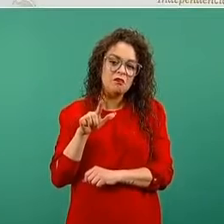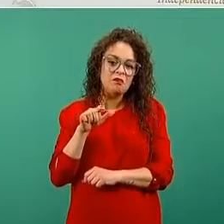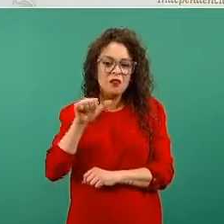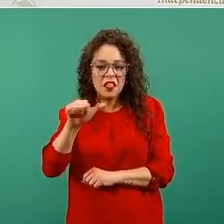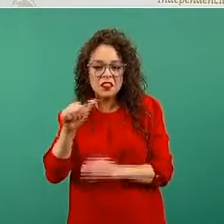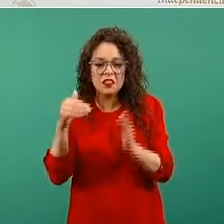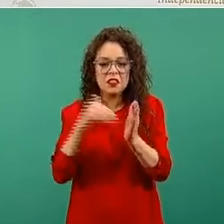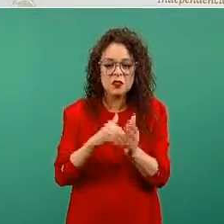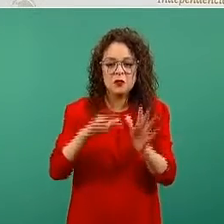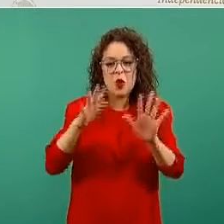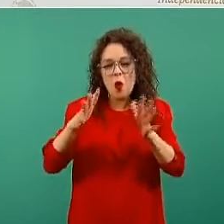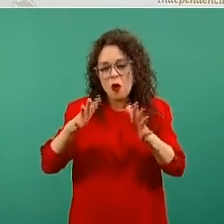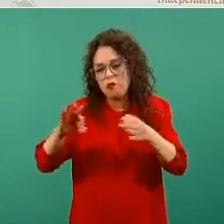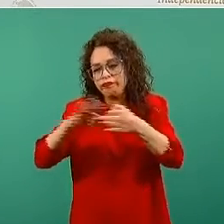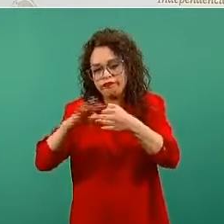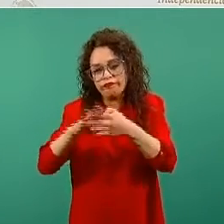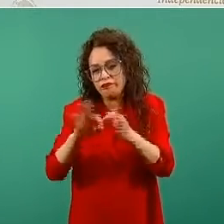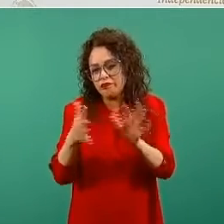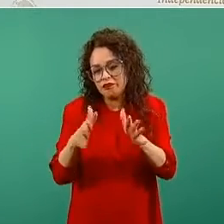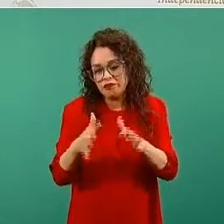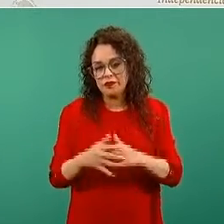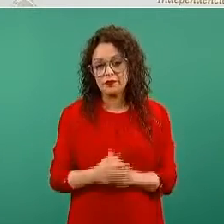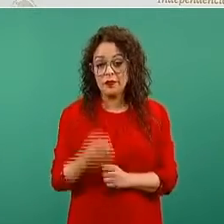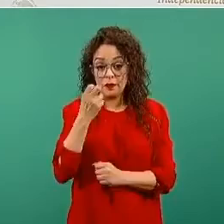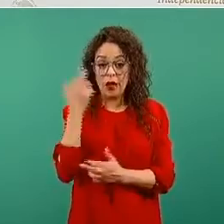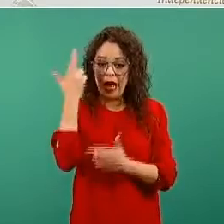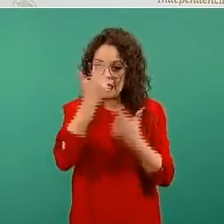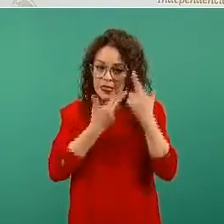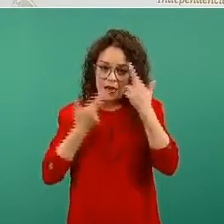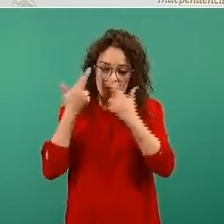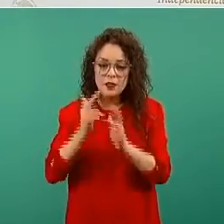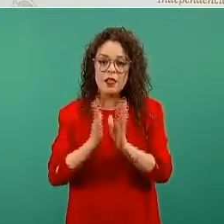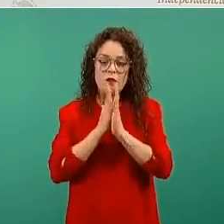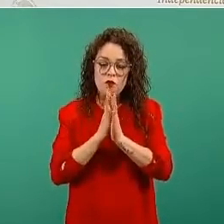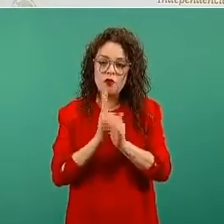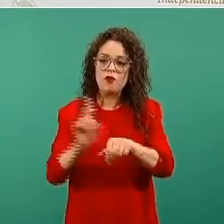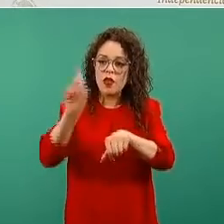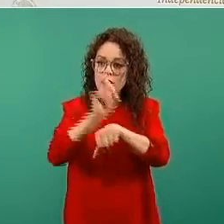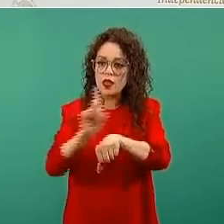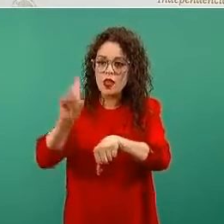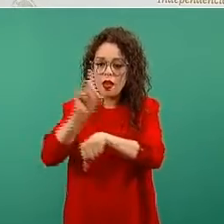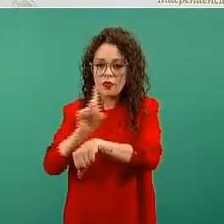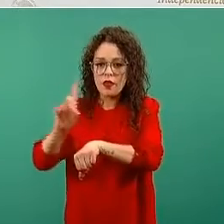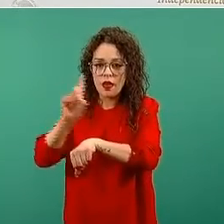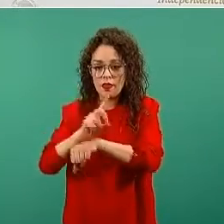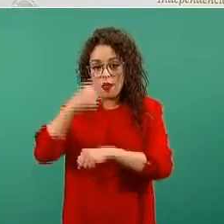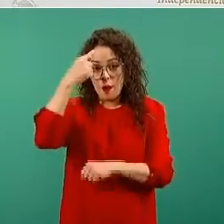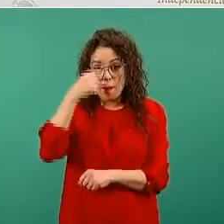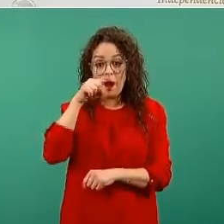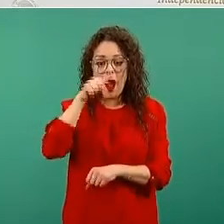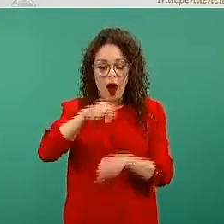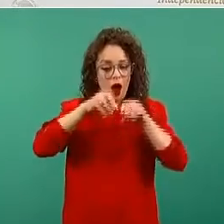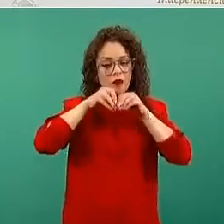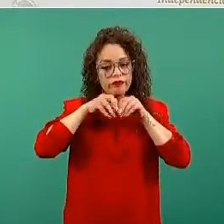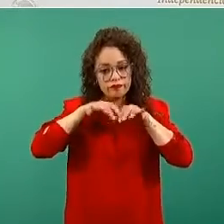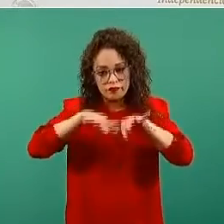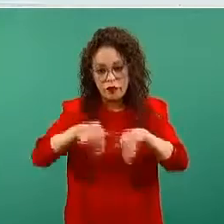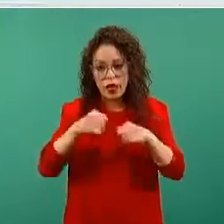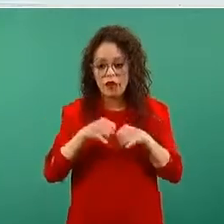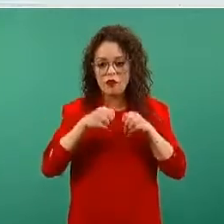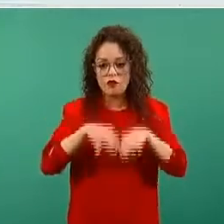416,000 o una cifra semejante. Entonces revisen los días si quieren reportar cuál es la cantidad que estamos poniendo